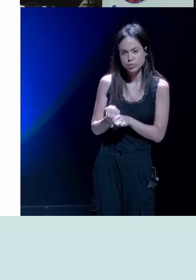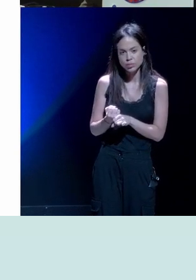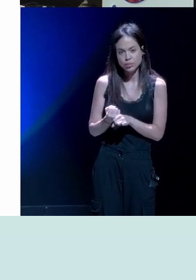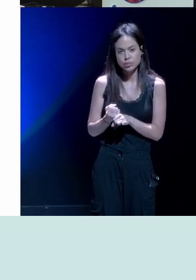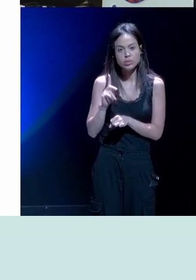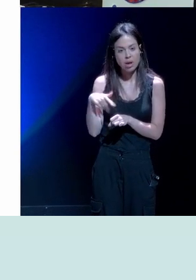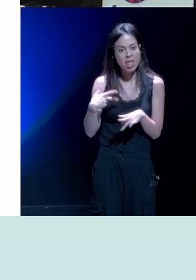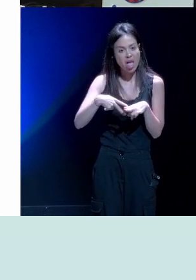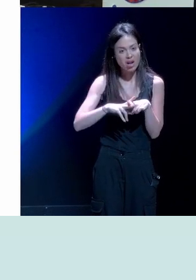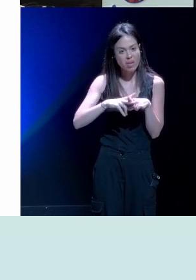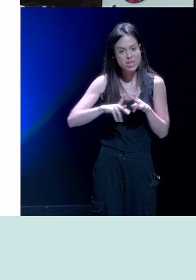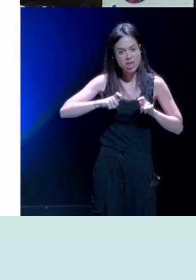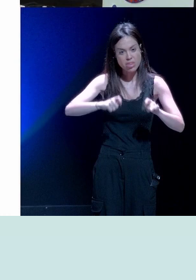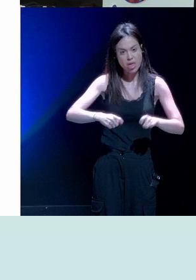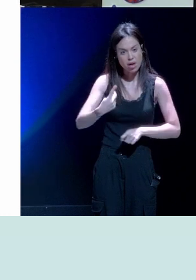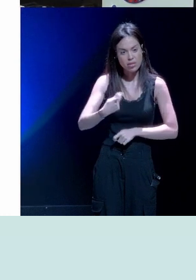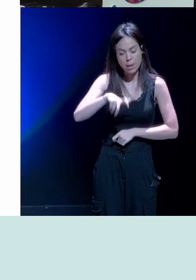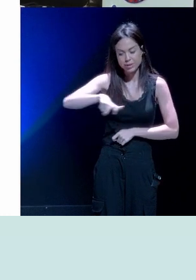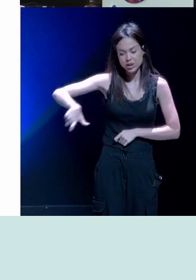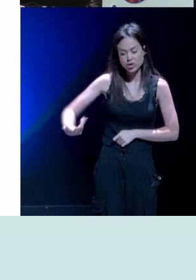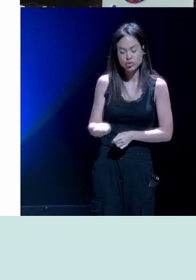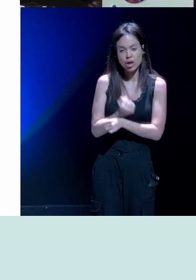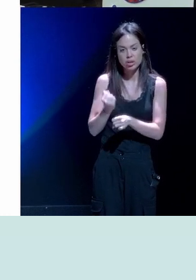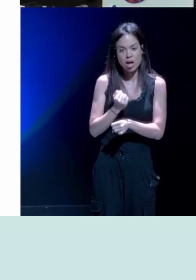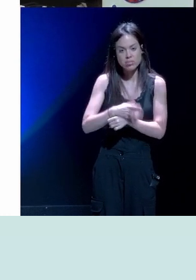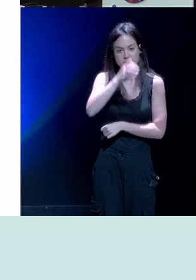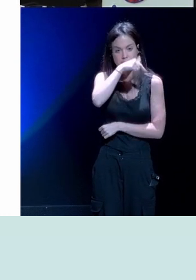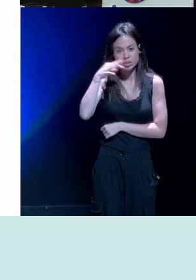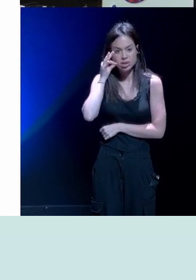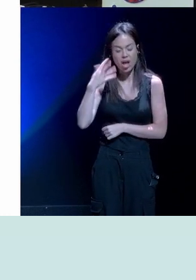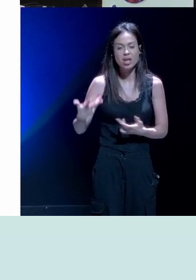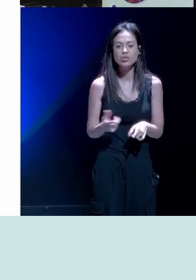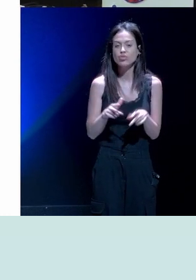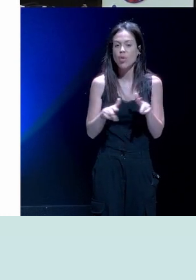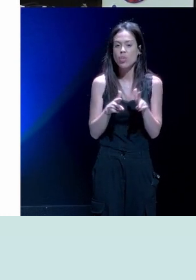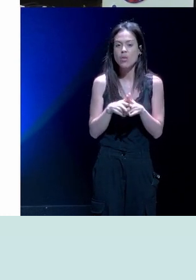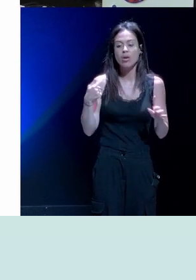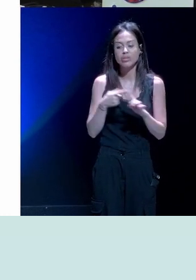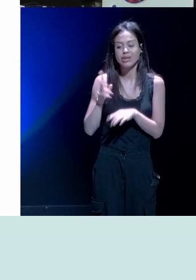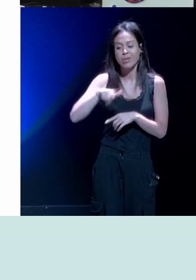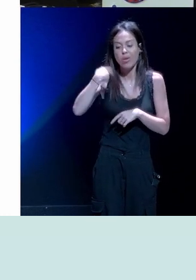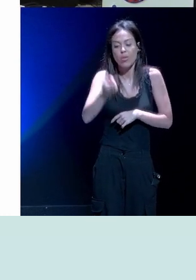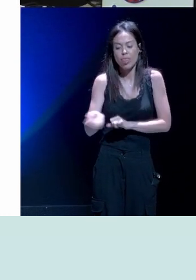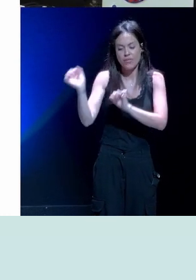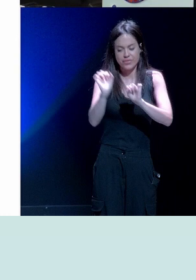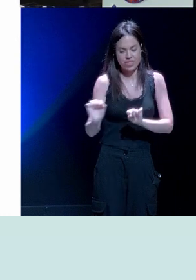dar herramientas a las trabajadoras y los trabajadores sociales para que puedan defenderles.